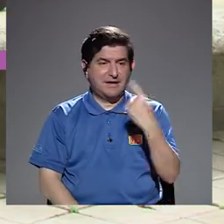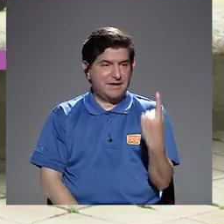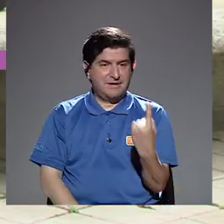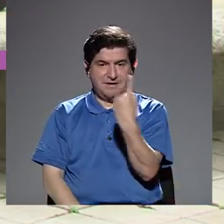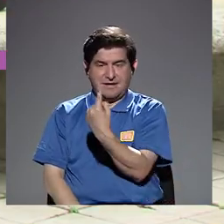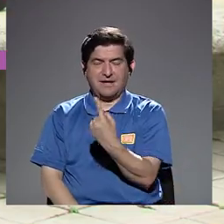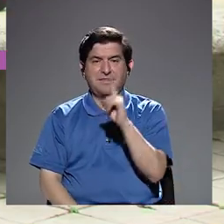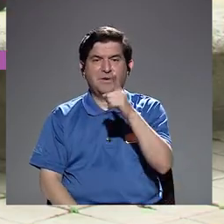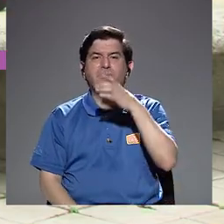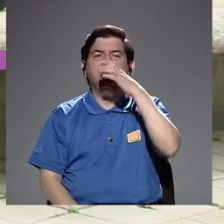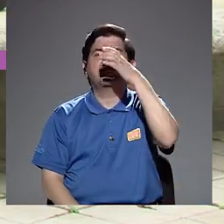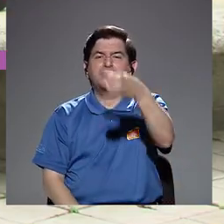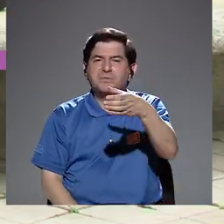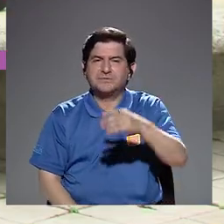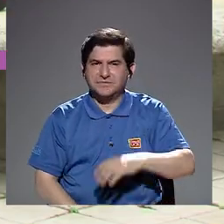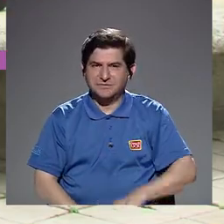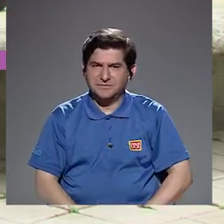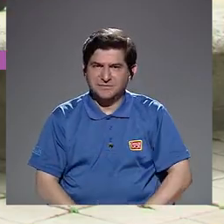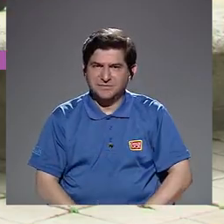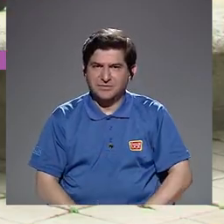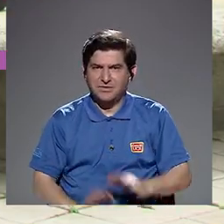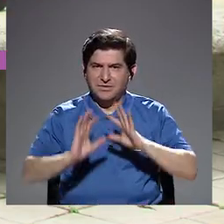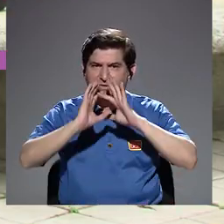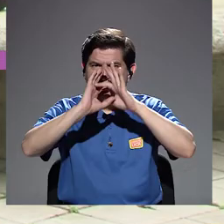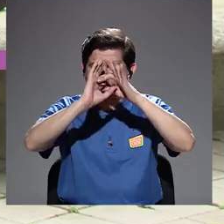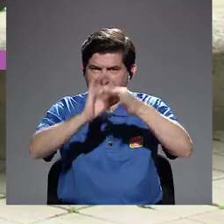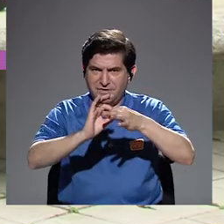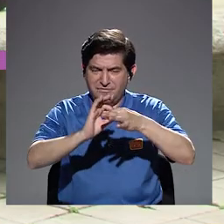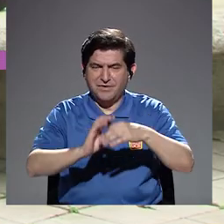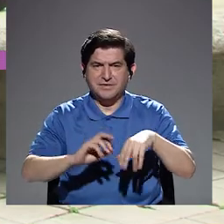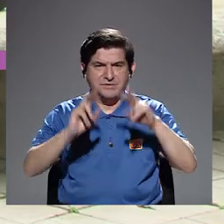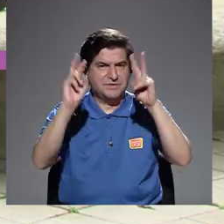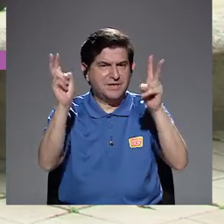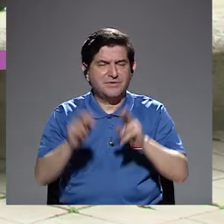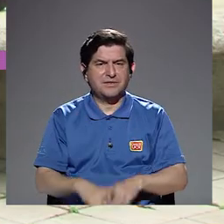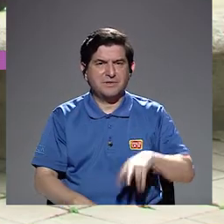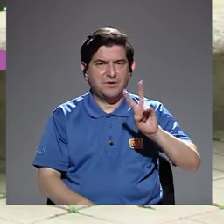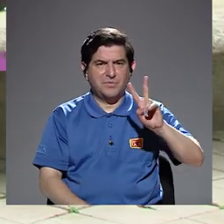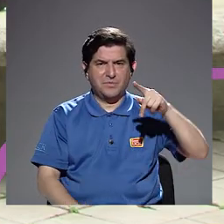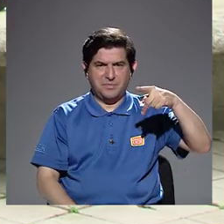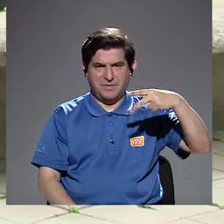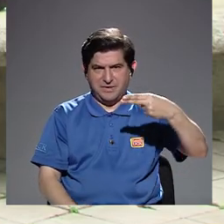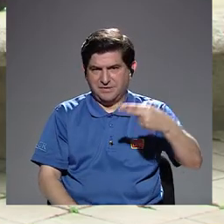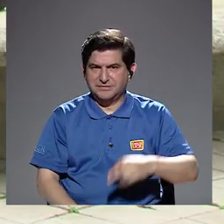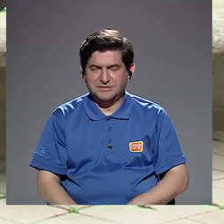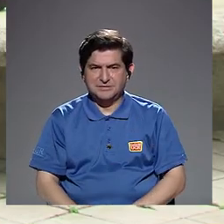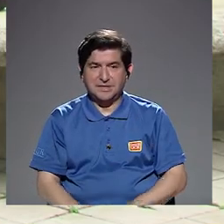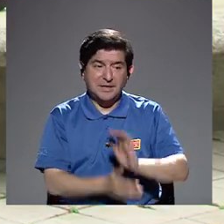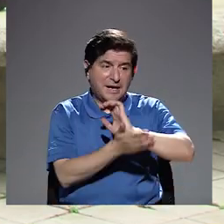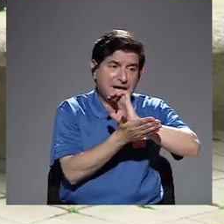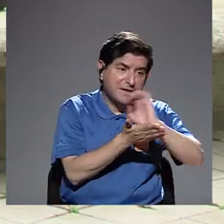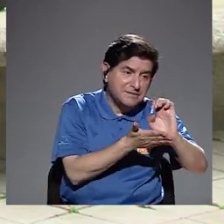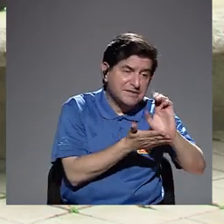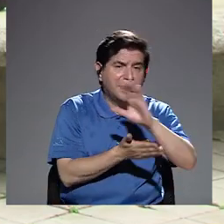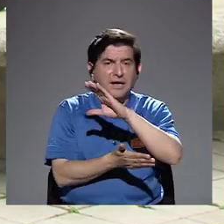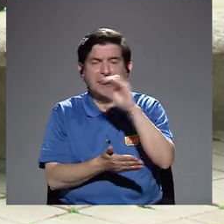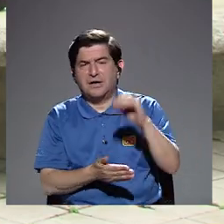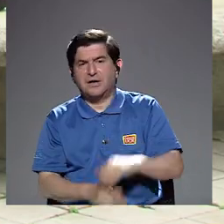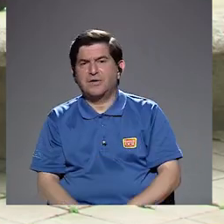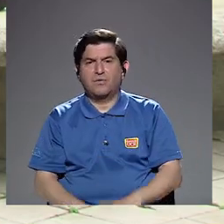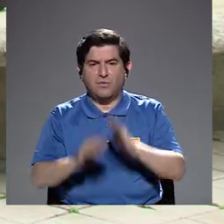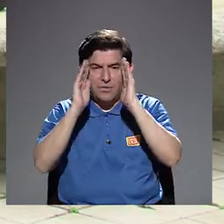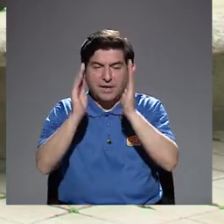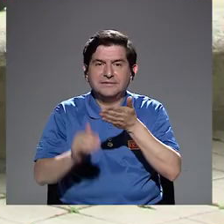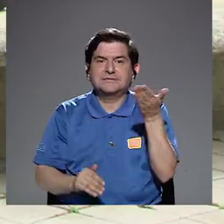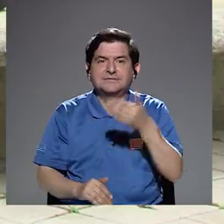una una recomendación, ¿verdad?, con respecto a este tema, ya sea, bueno, en cuanto a prevención o a qué